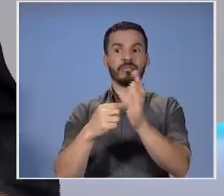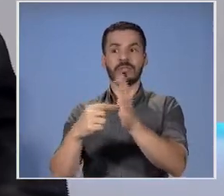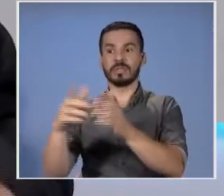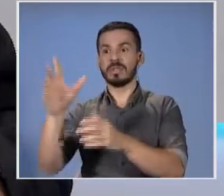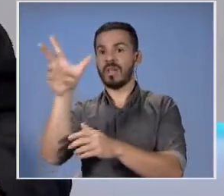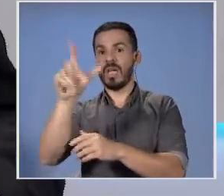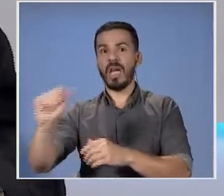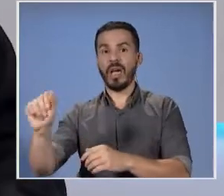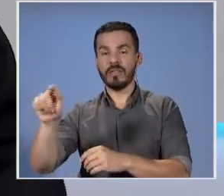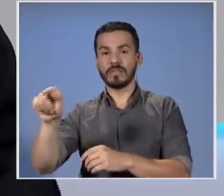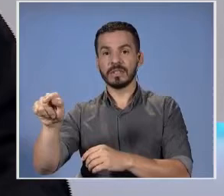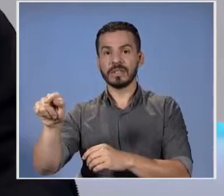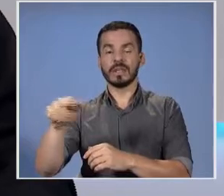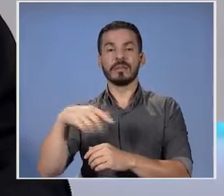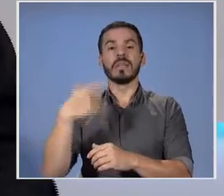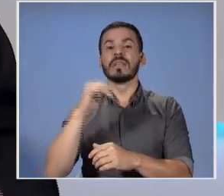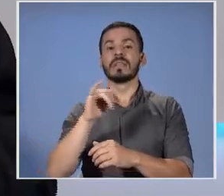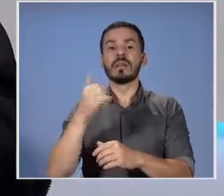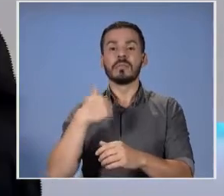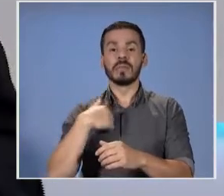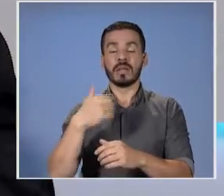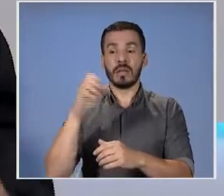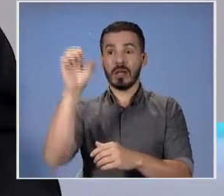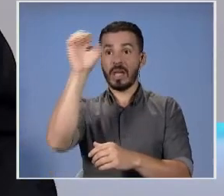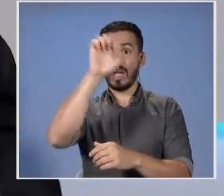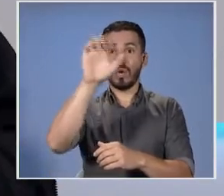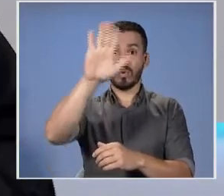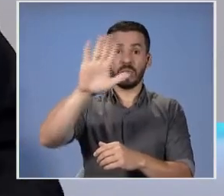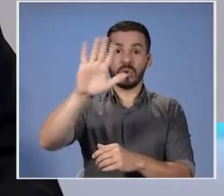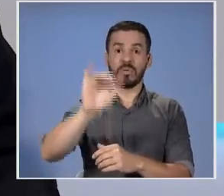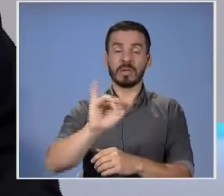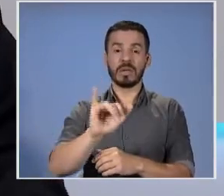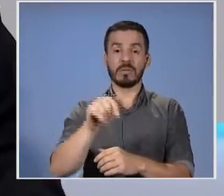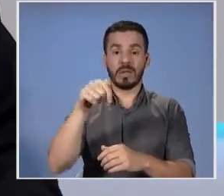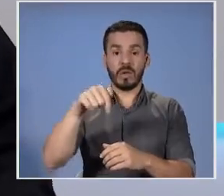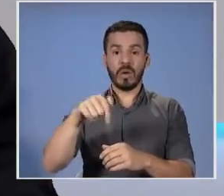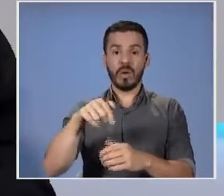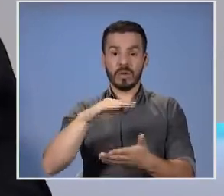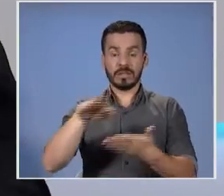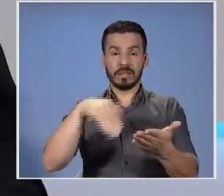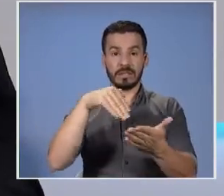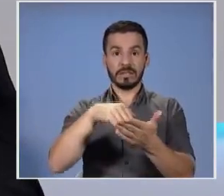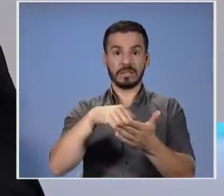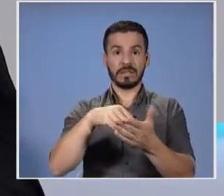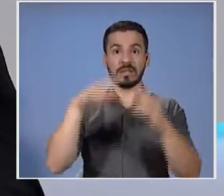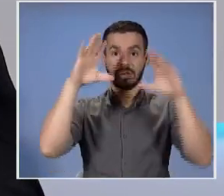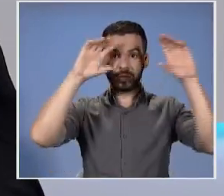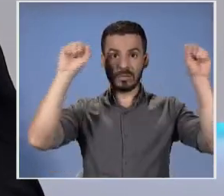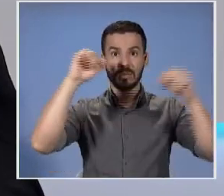por supuesto consolidarse a nivel de Europa, que hoy por hoy es el centro de la diplomacia internacional.